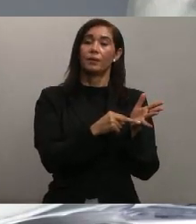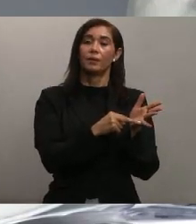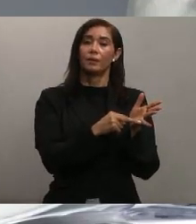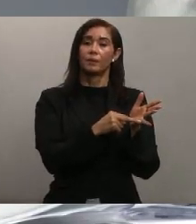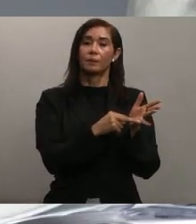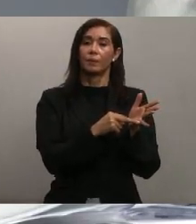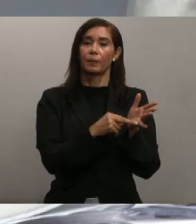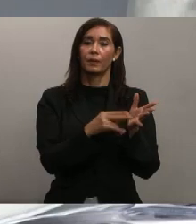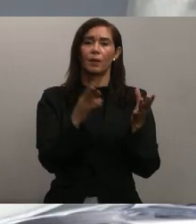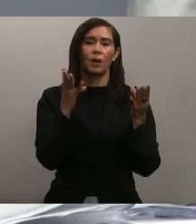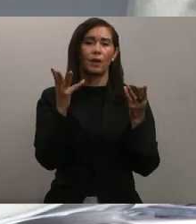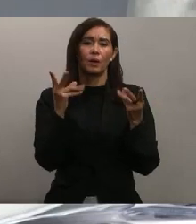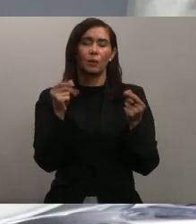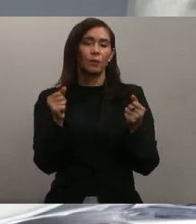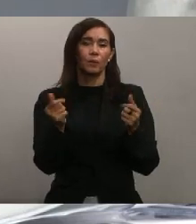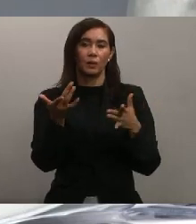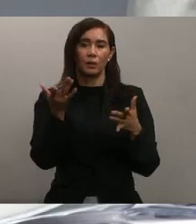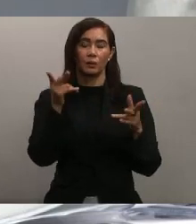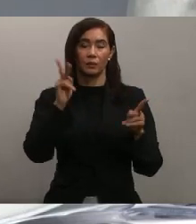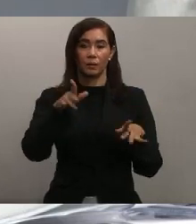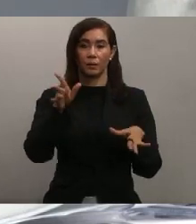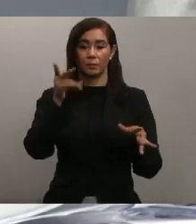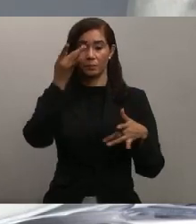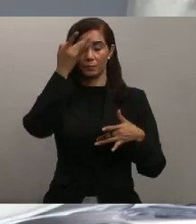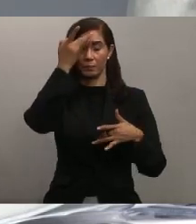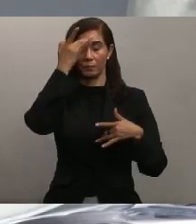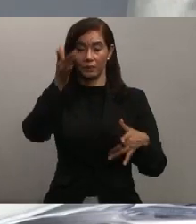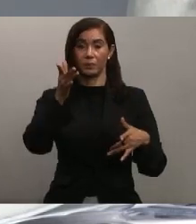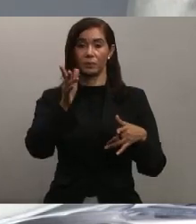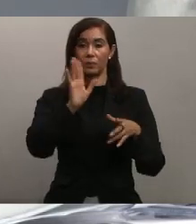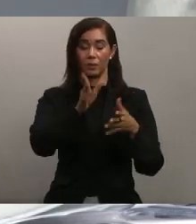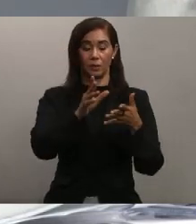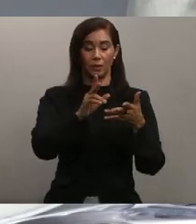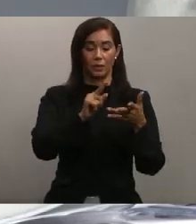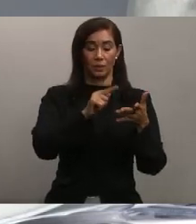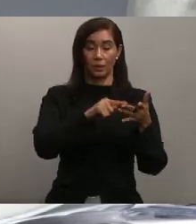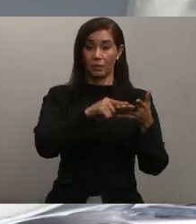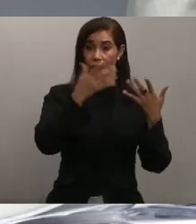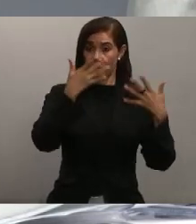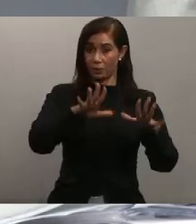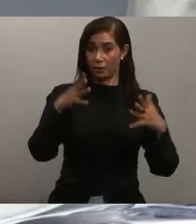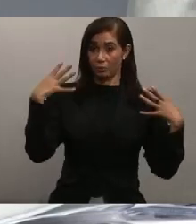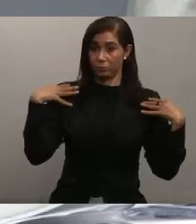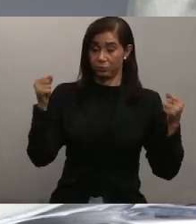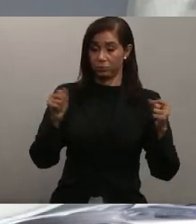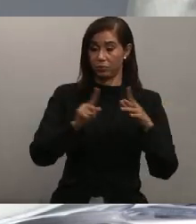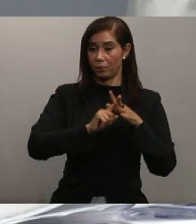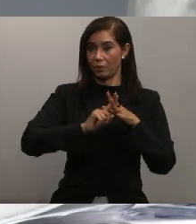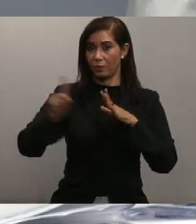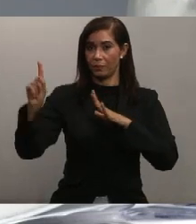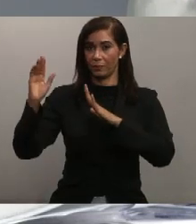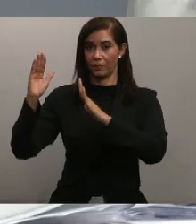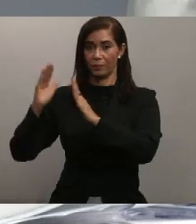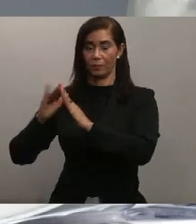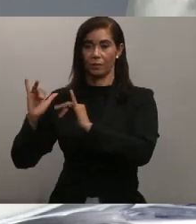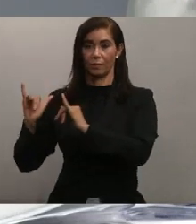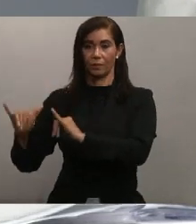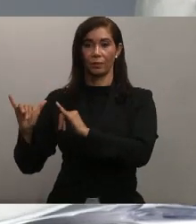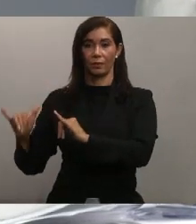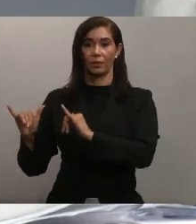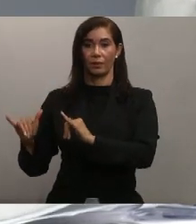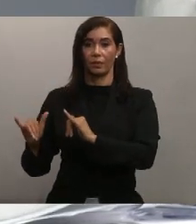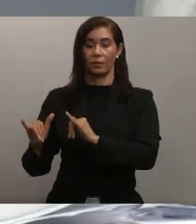el número de pacientes que están siendo dados o han sido dados de alta en